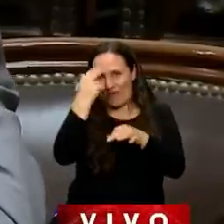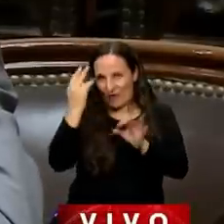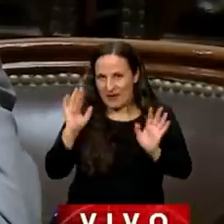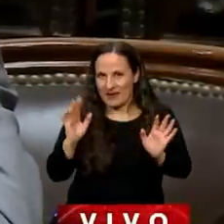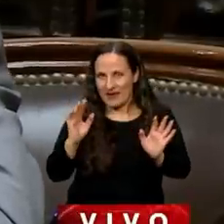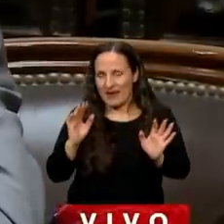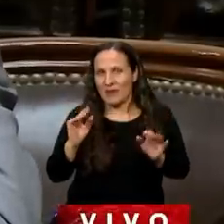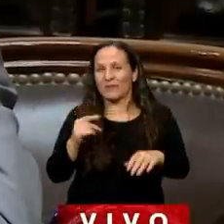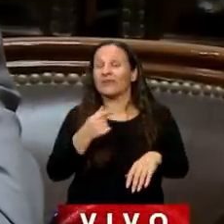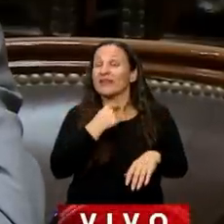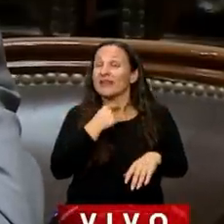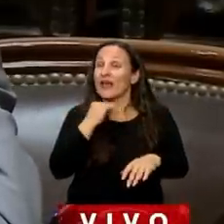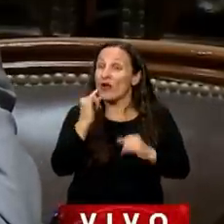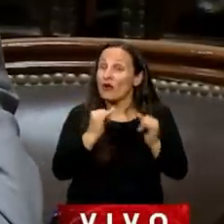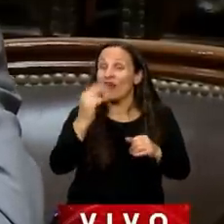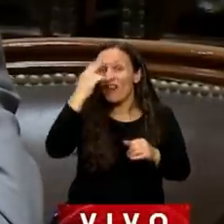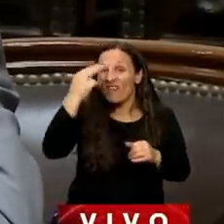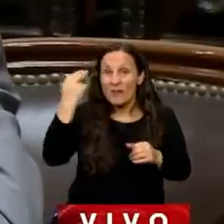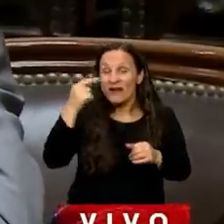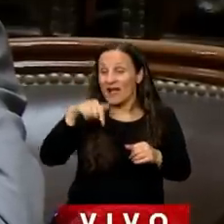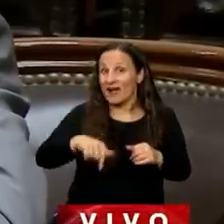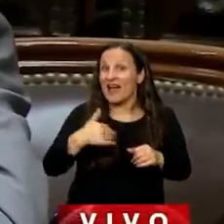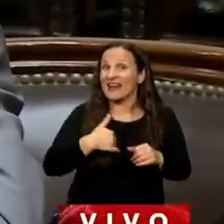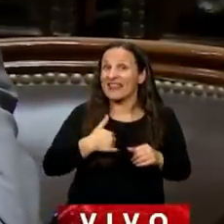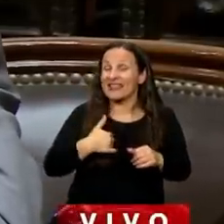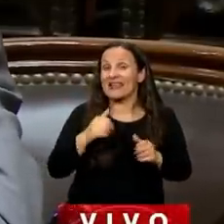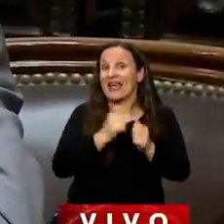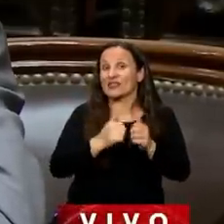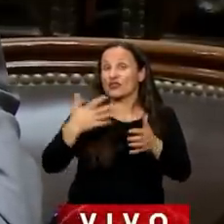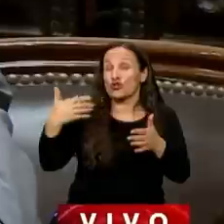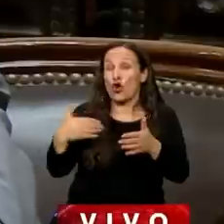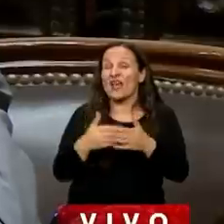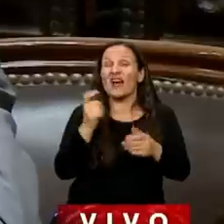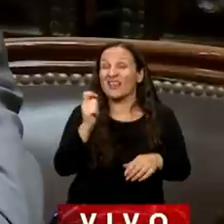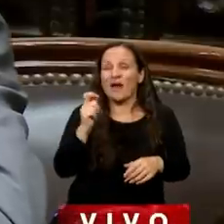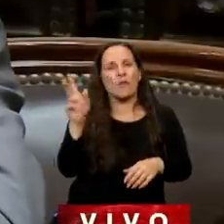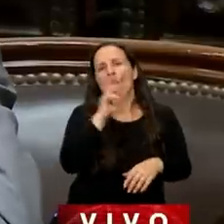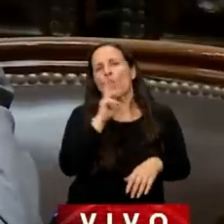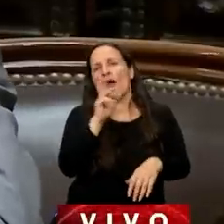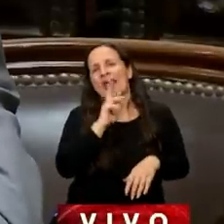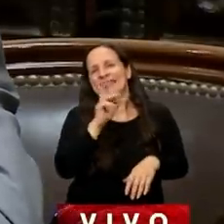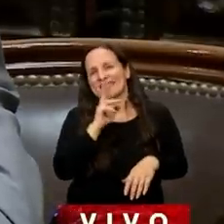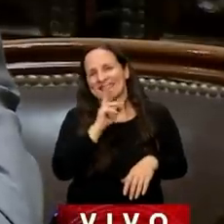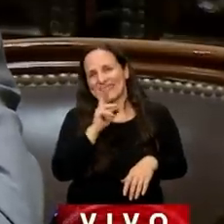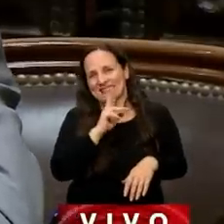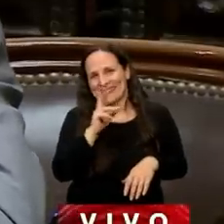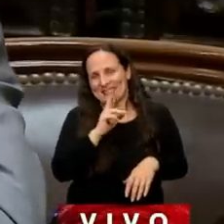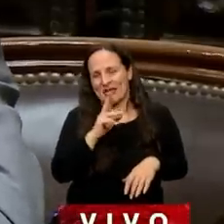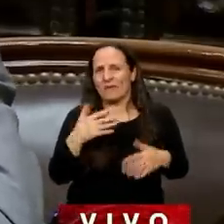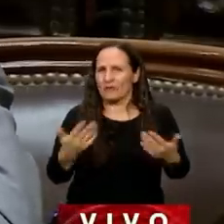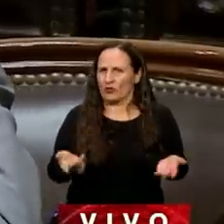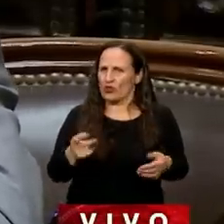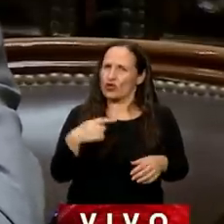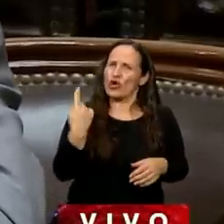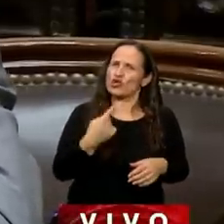y quiero decir que la historia de la enfermería en la Argentina es una historia de grandes mujeres, y entonces no podemos